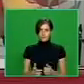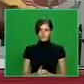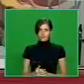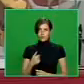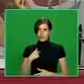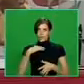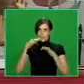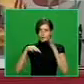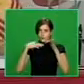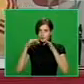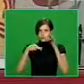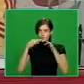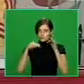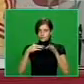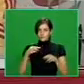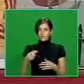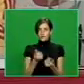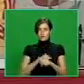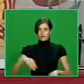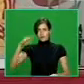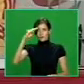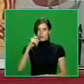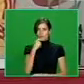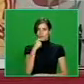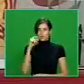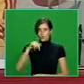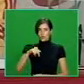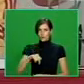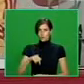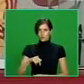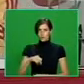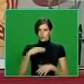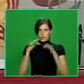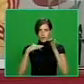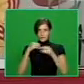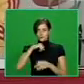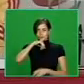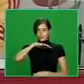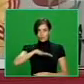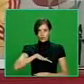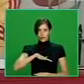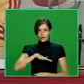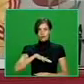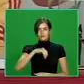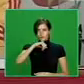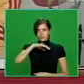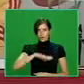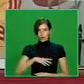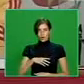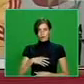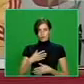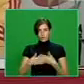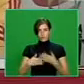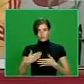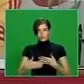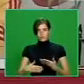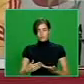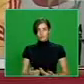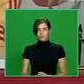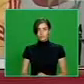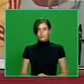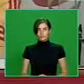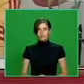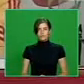explicaba a los militares rusos hoy parte de nuestra historia historia en gotas pues